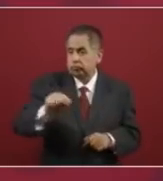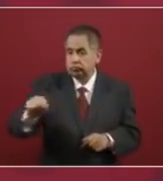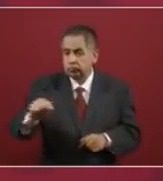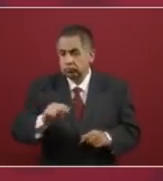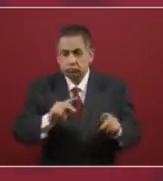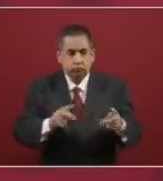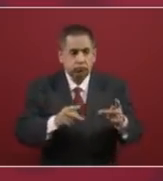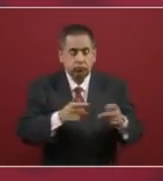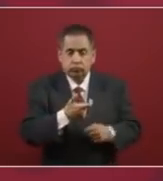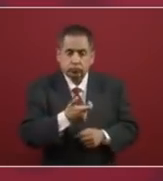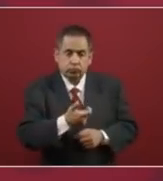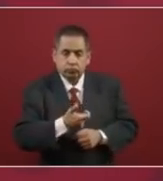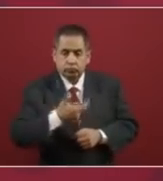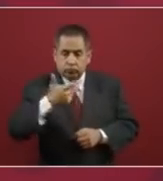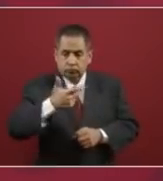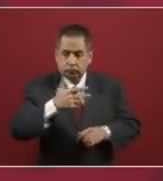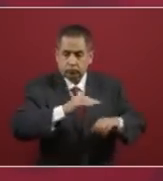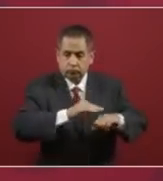caro,